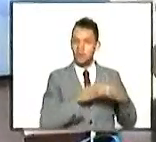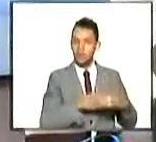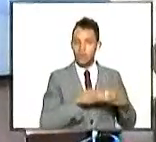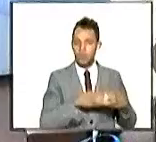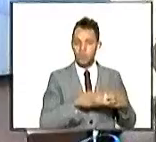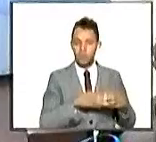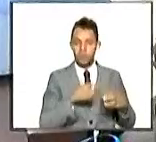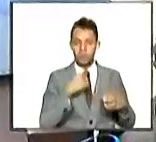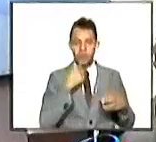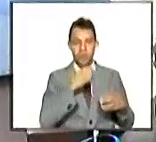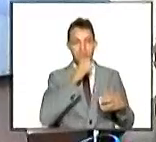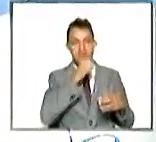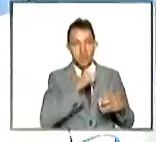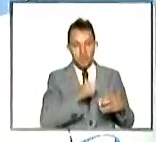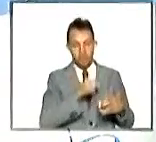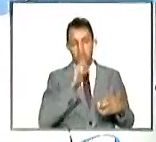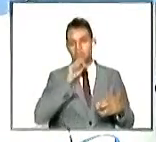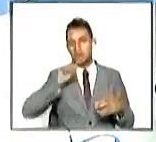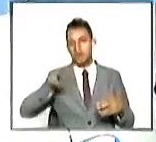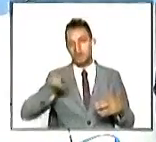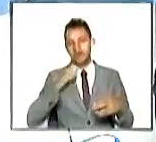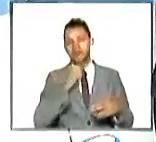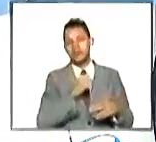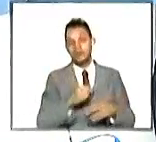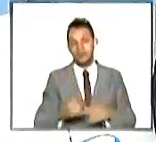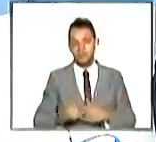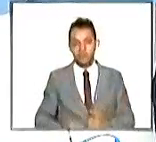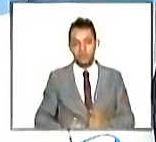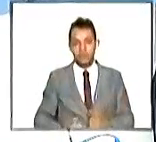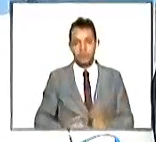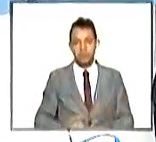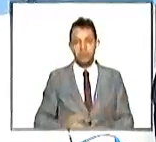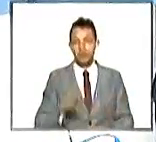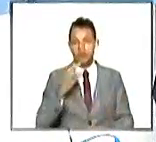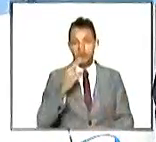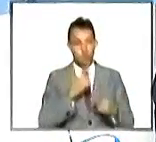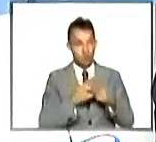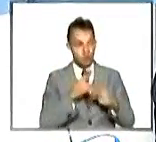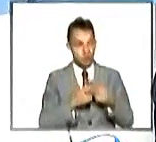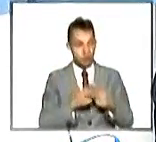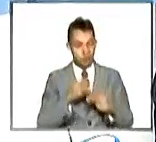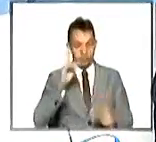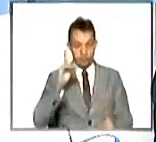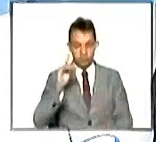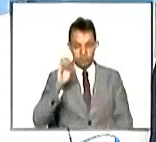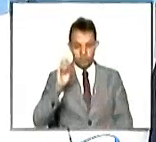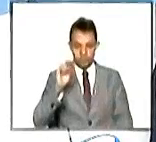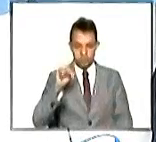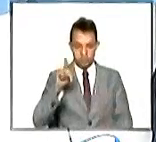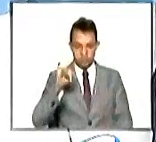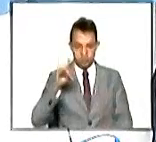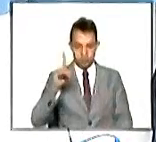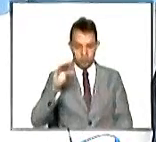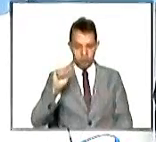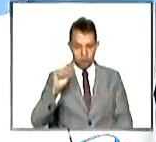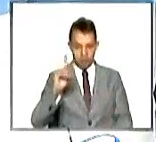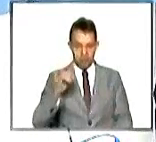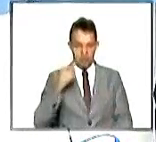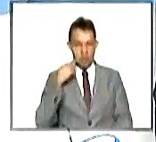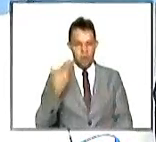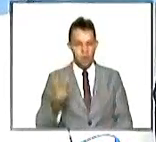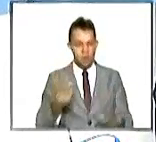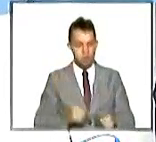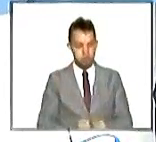Verdes. El tema de la densitometría, el nombre, a ver, densidad del hueso, cómo está